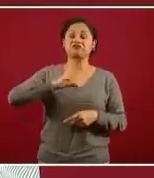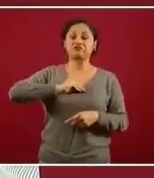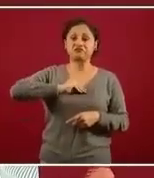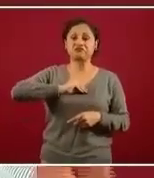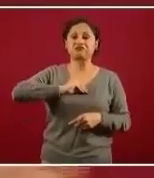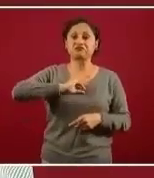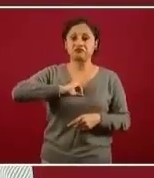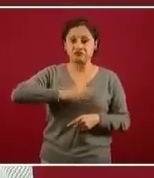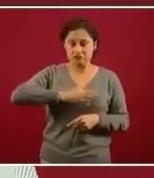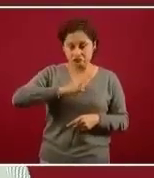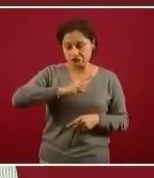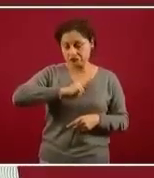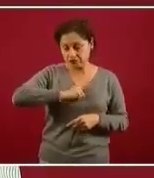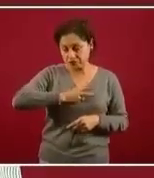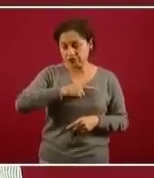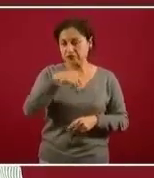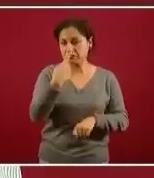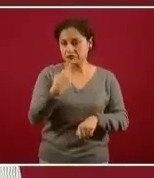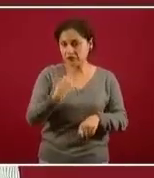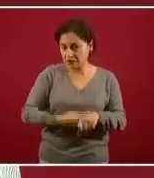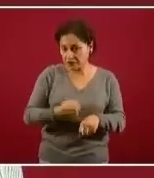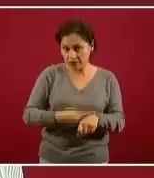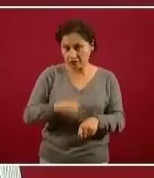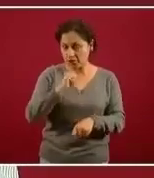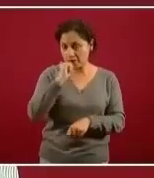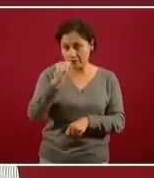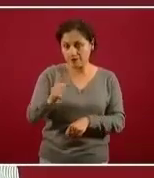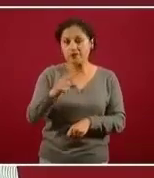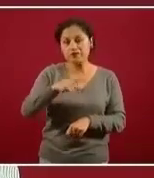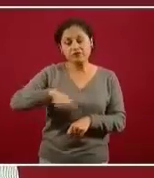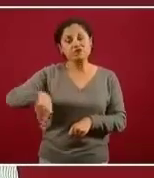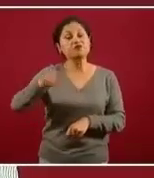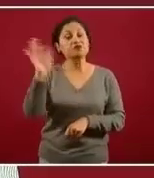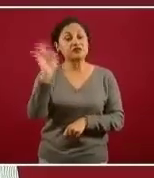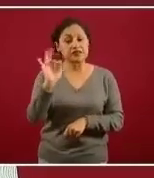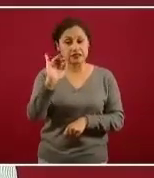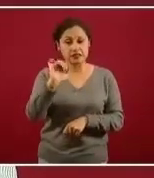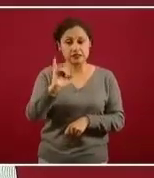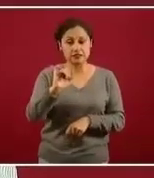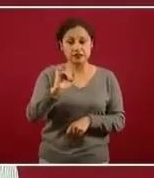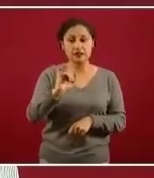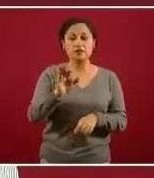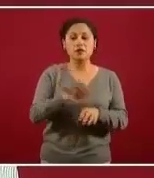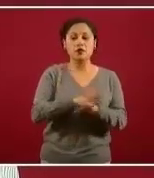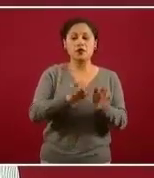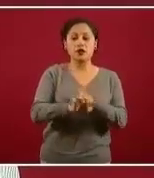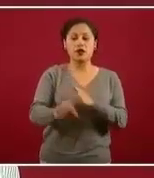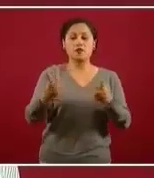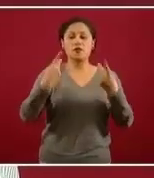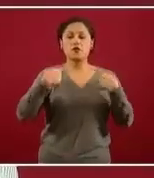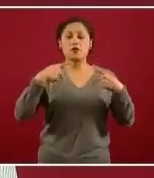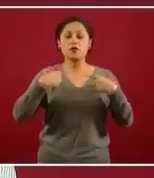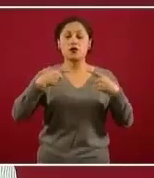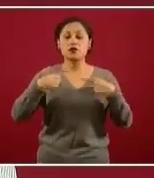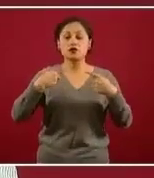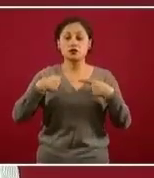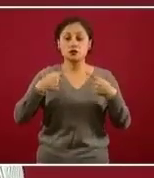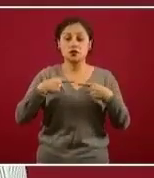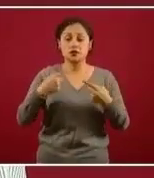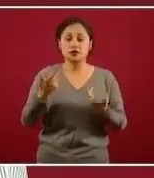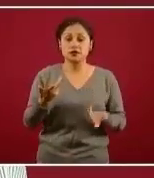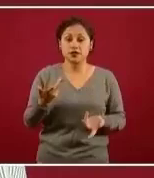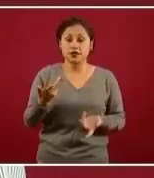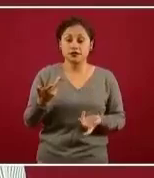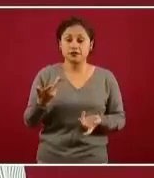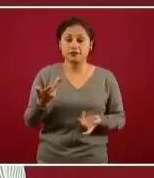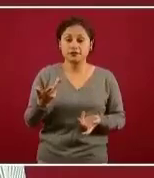larga, podemos llegar a estar infectados. Las cifras concretas sobre las personas que van a tener enfermedad,